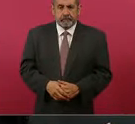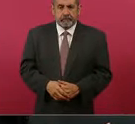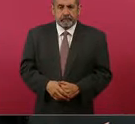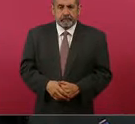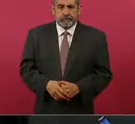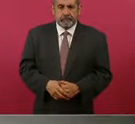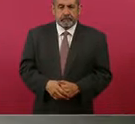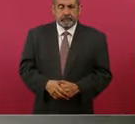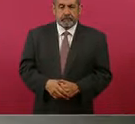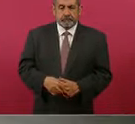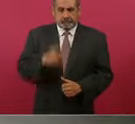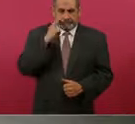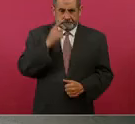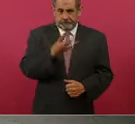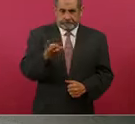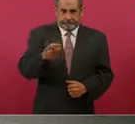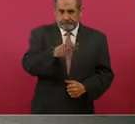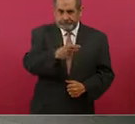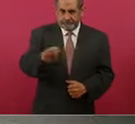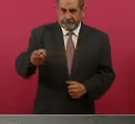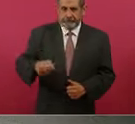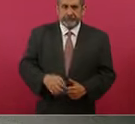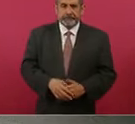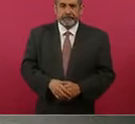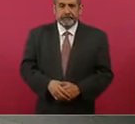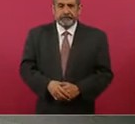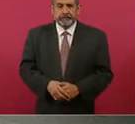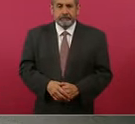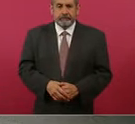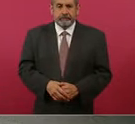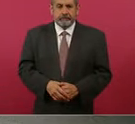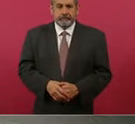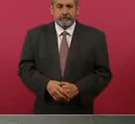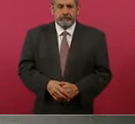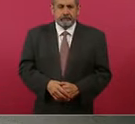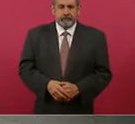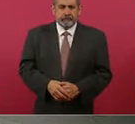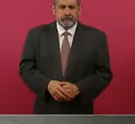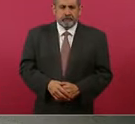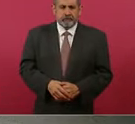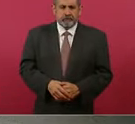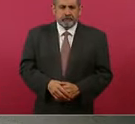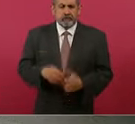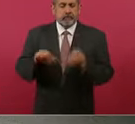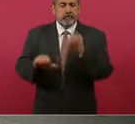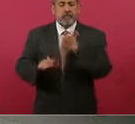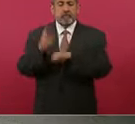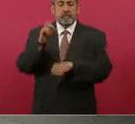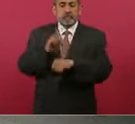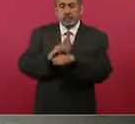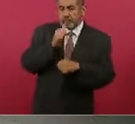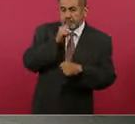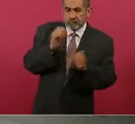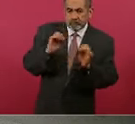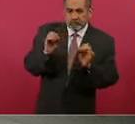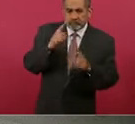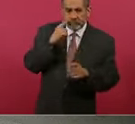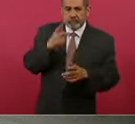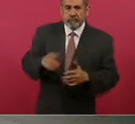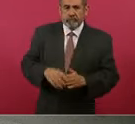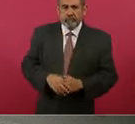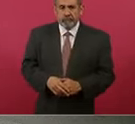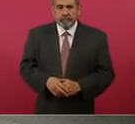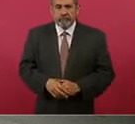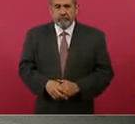Bueno, vamos con los tres. Pero que sea 11 días. Sí.